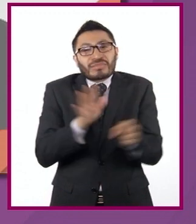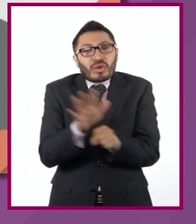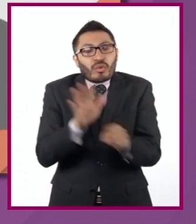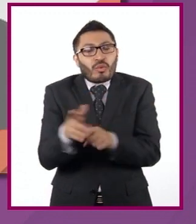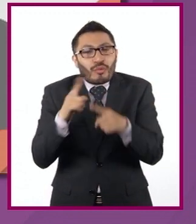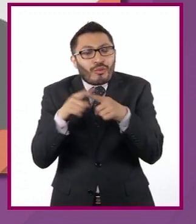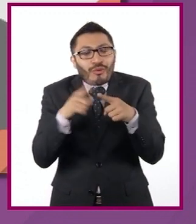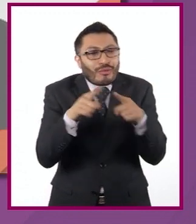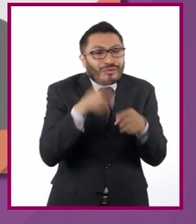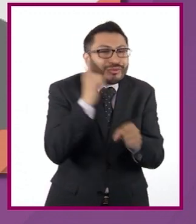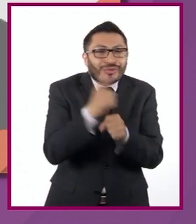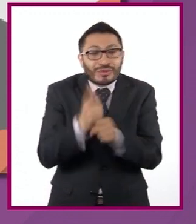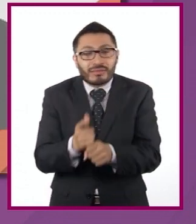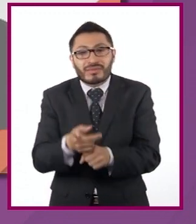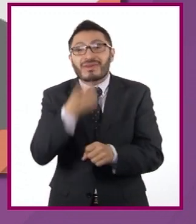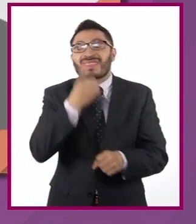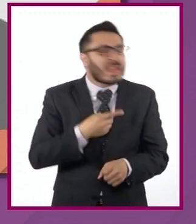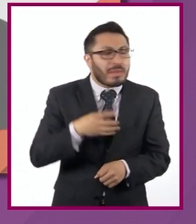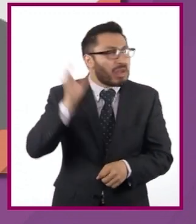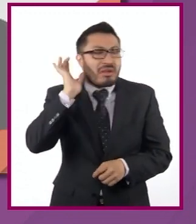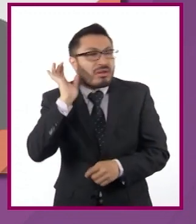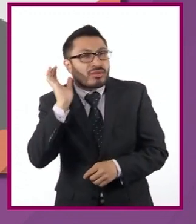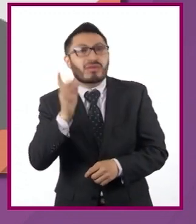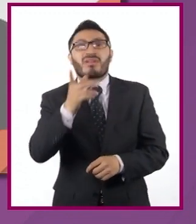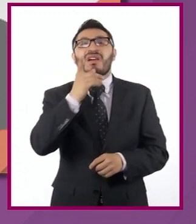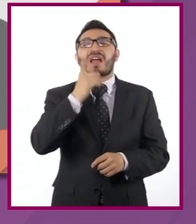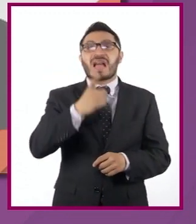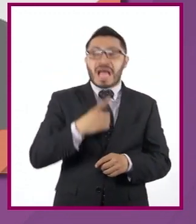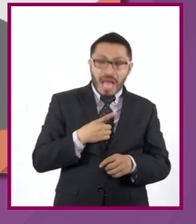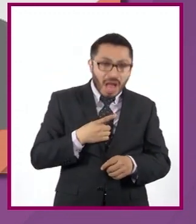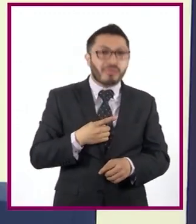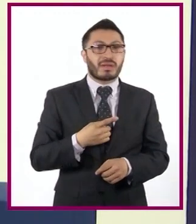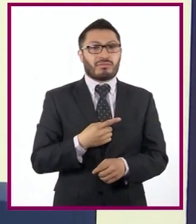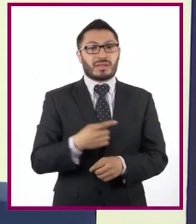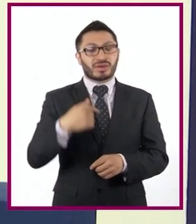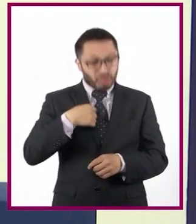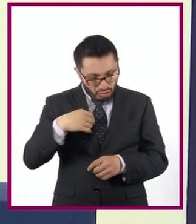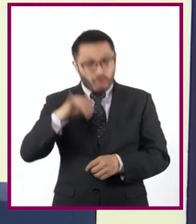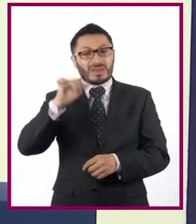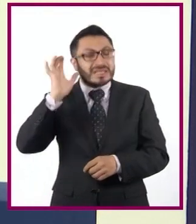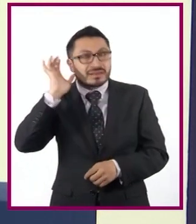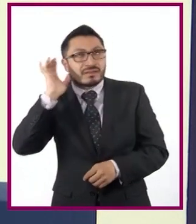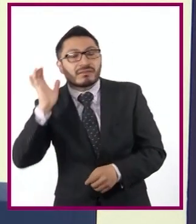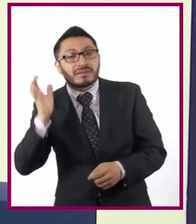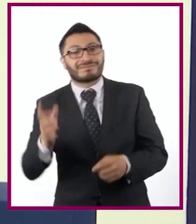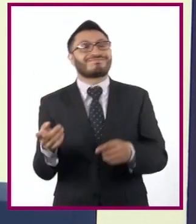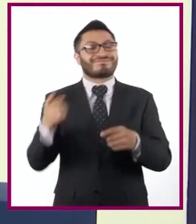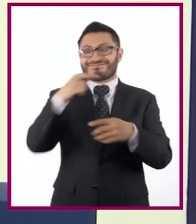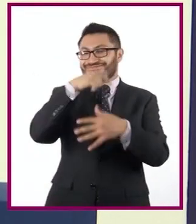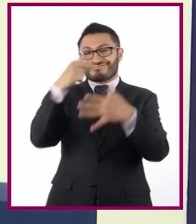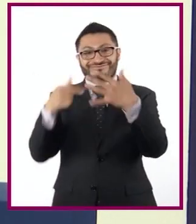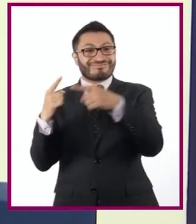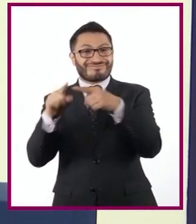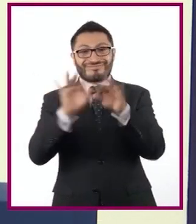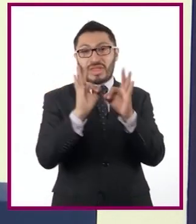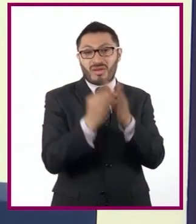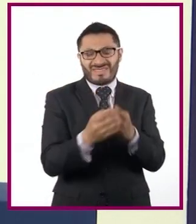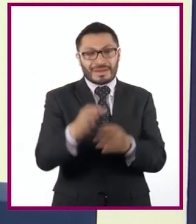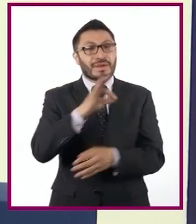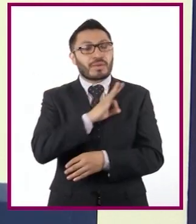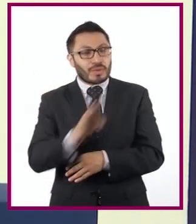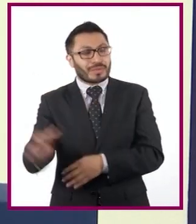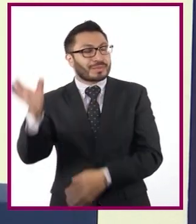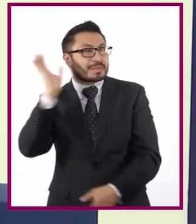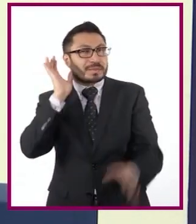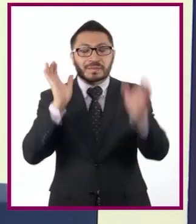Háblame, no te escucho. Háblame, yo sí te escucho. Como sea, es posible escuchar